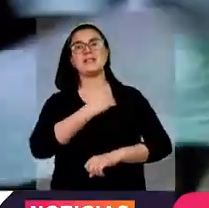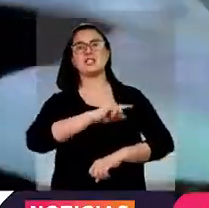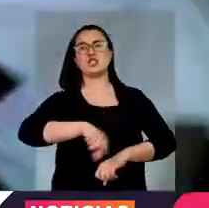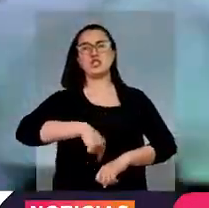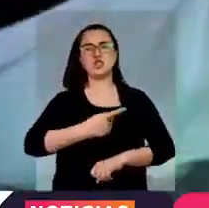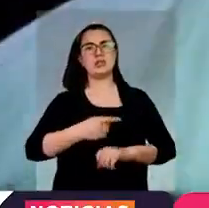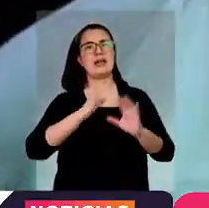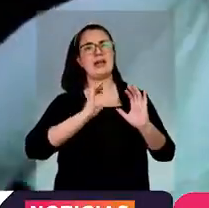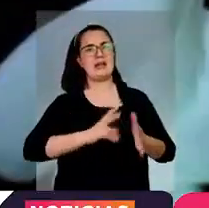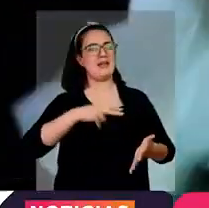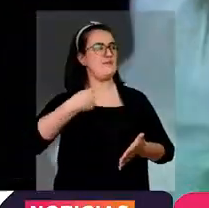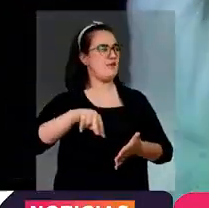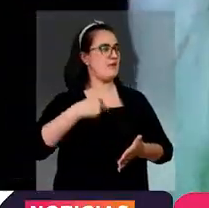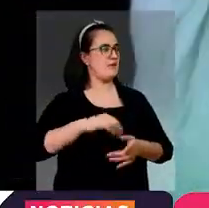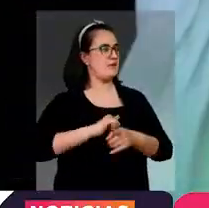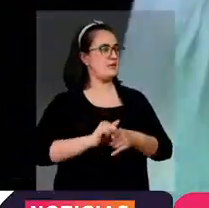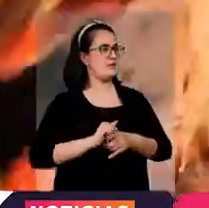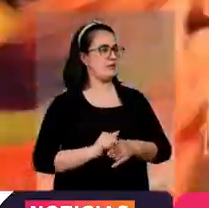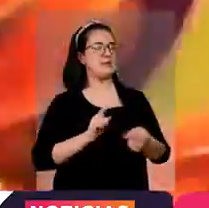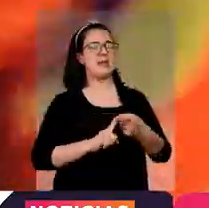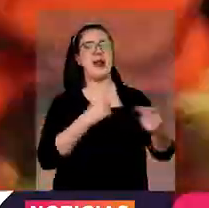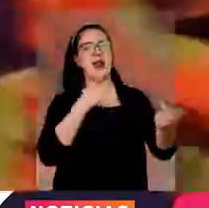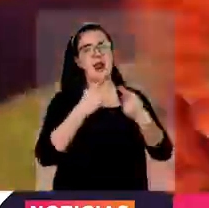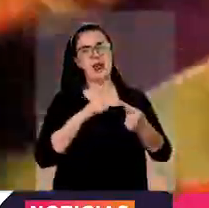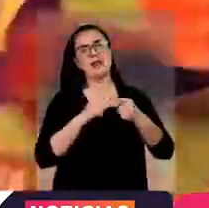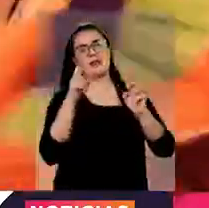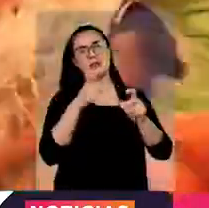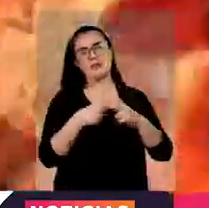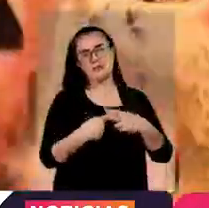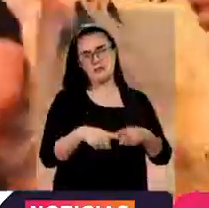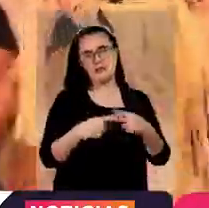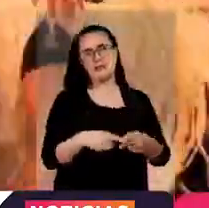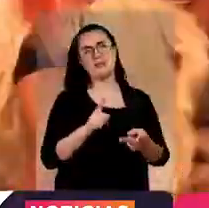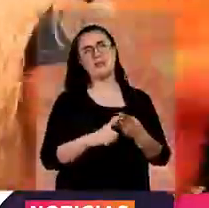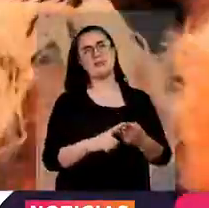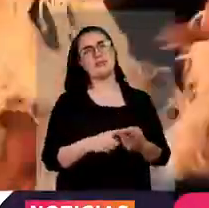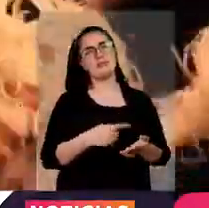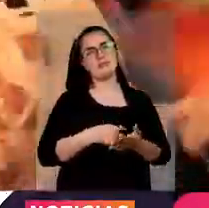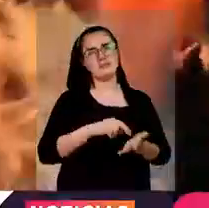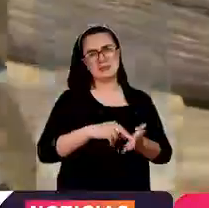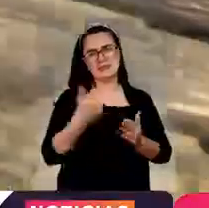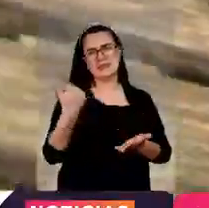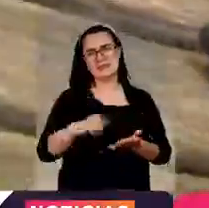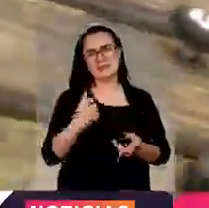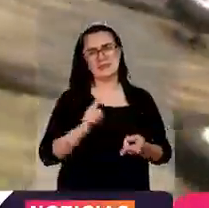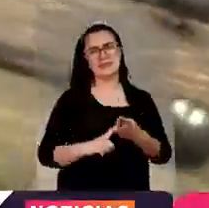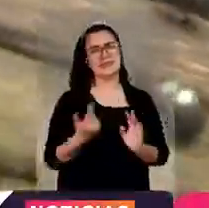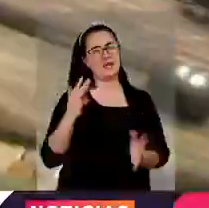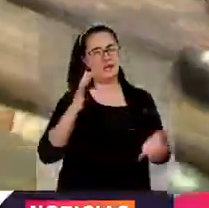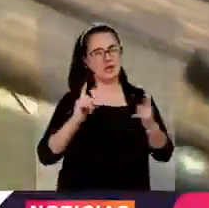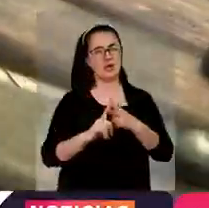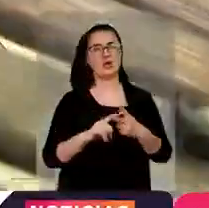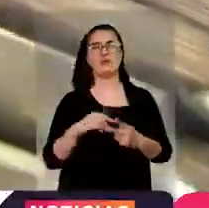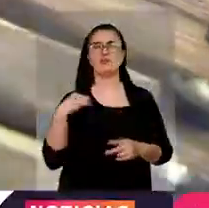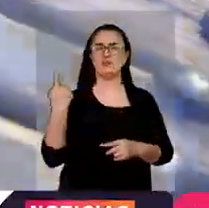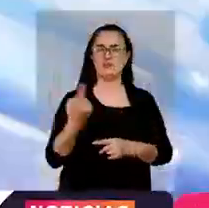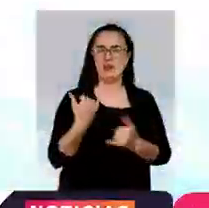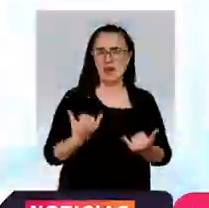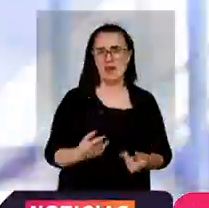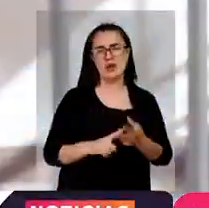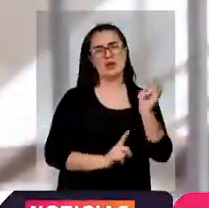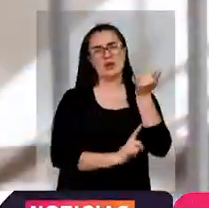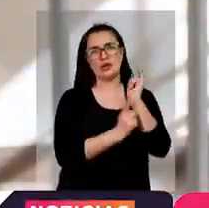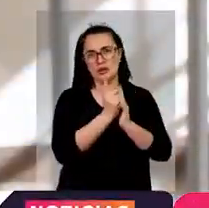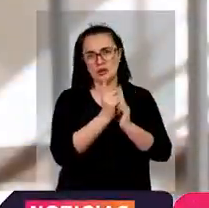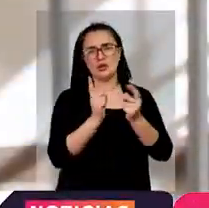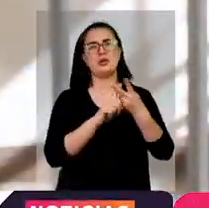maestras, conversatorios y talleres en disciplinas como ballet, salsa, folclor, contemporáneo, danza urbana y danza de raíz afro.